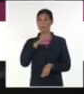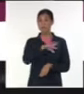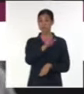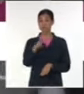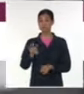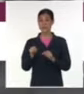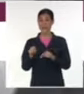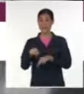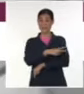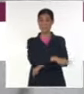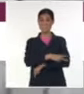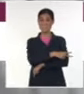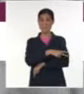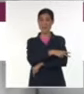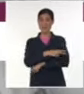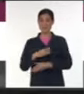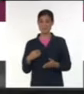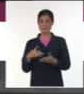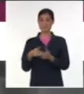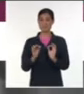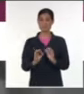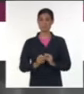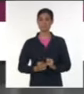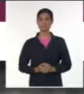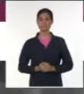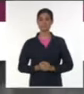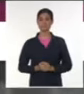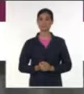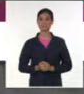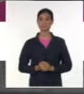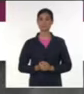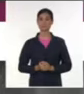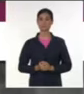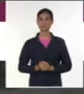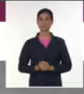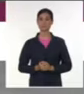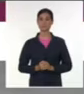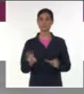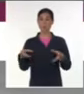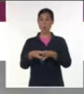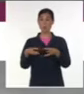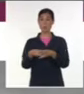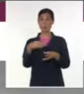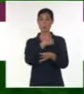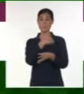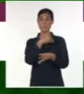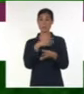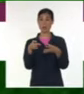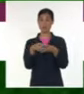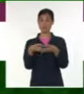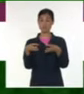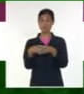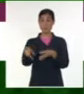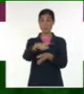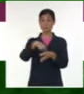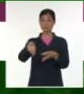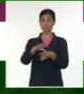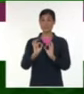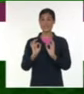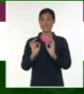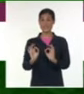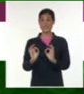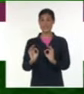Las maniobras coinciden con el inicio de una ofensiva militar a gran escala de las fuerzas de élite del ejército